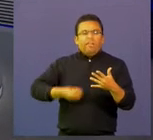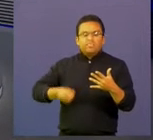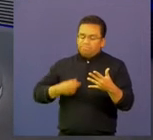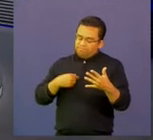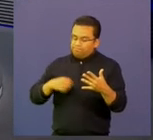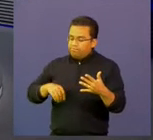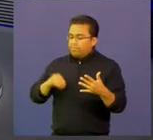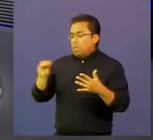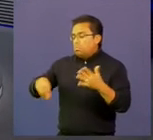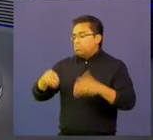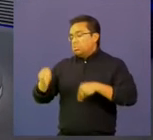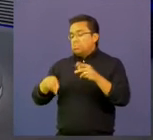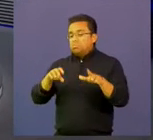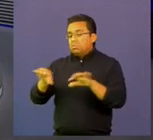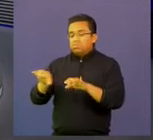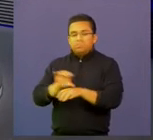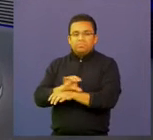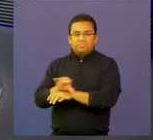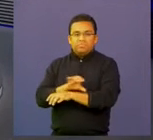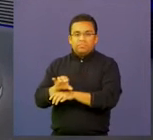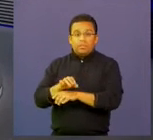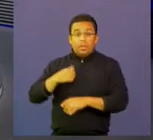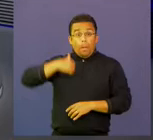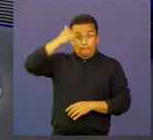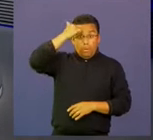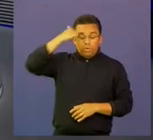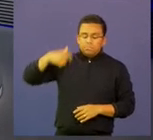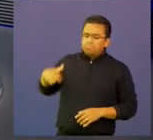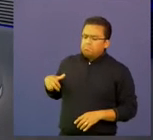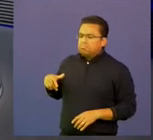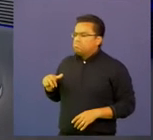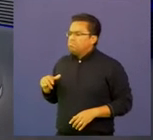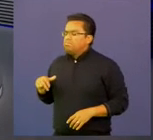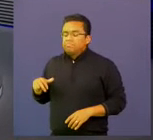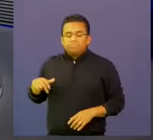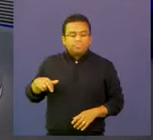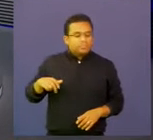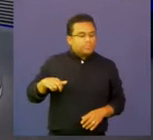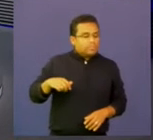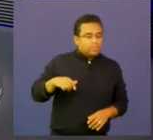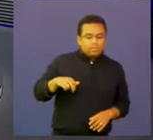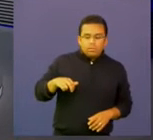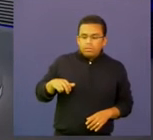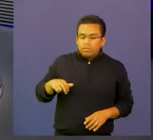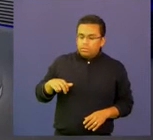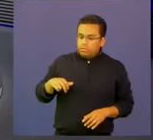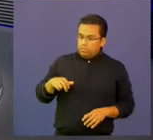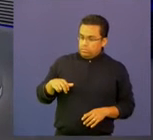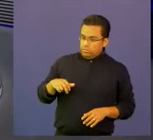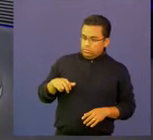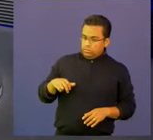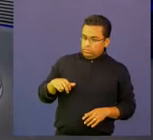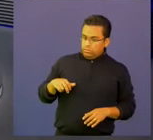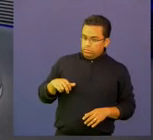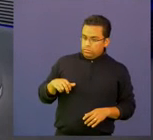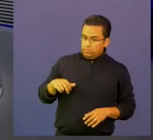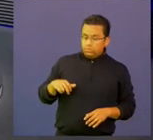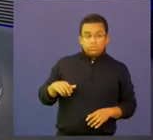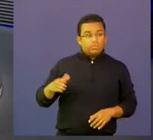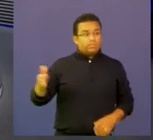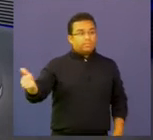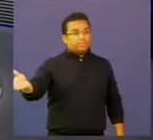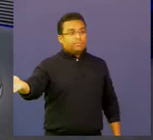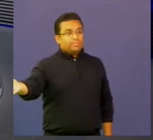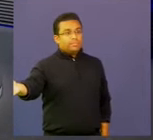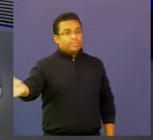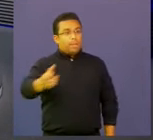todos los estudiantes, y de pronto me encontró a mí haciendo el ejercicio número 5, y dijo, maravilloso, aquí tenemos el monitor de la